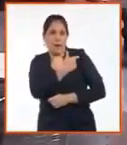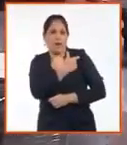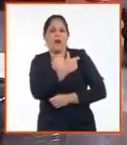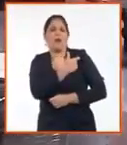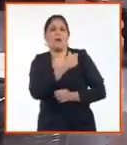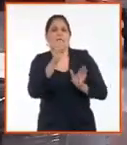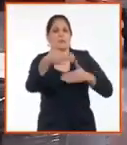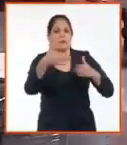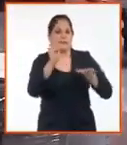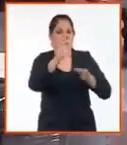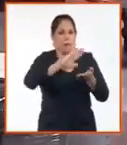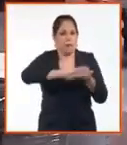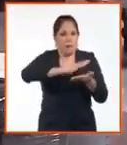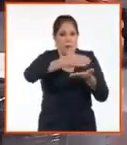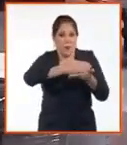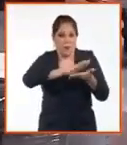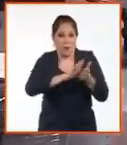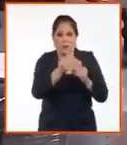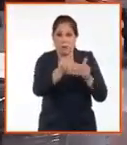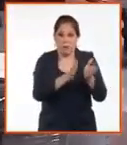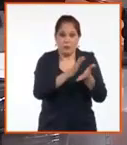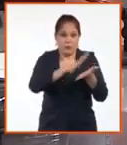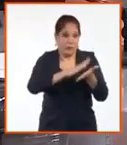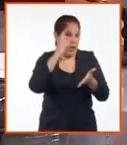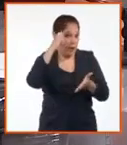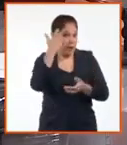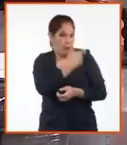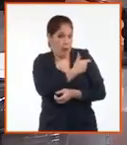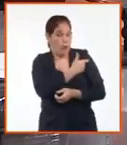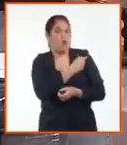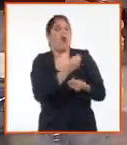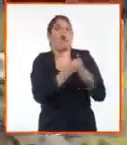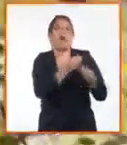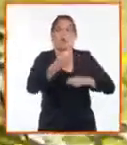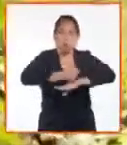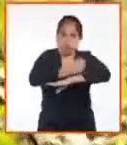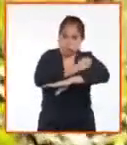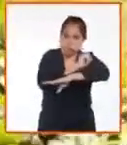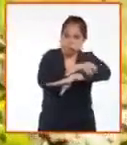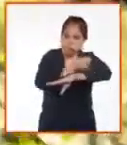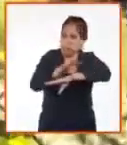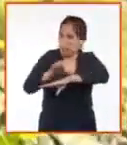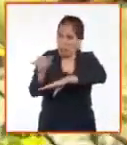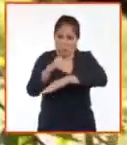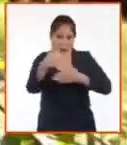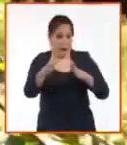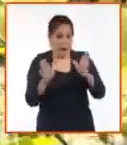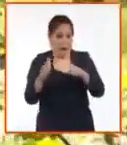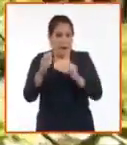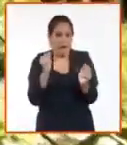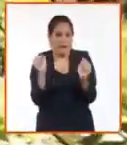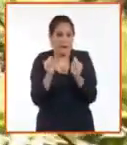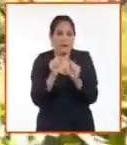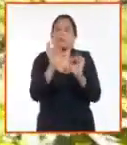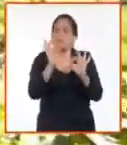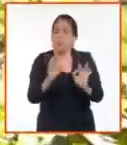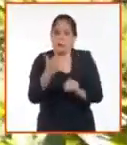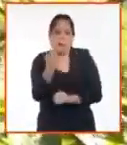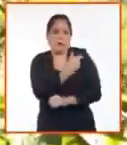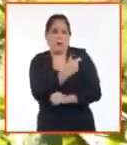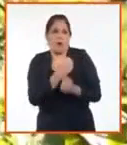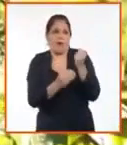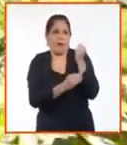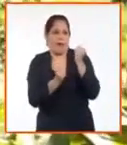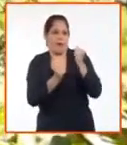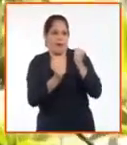todo en todo el proceso que nos dice cuando la vacuna todavía estamos poniendo a que un apóstol agro con la vacuna de refuerzo pero por ahí es isela garcía